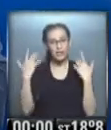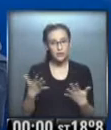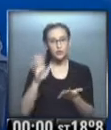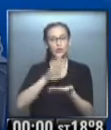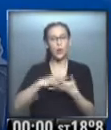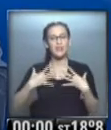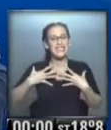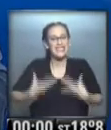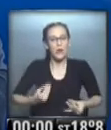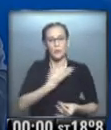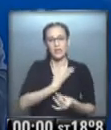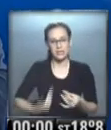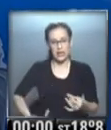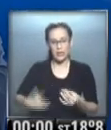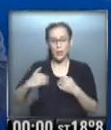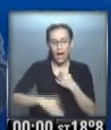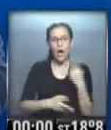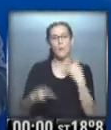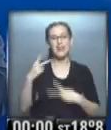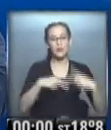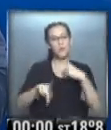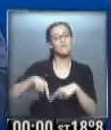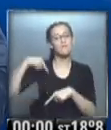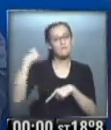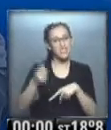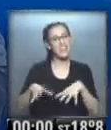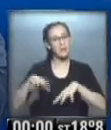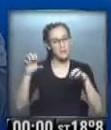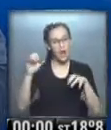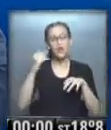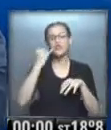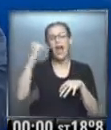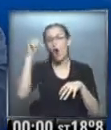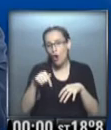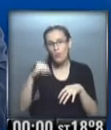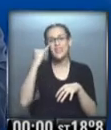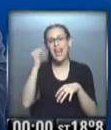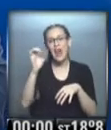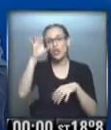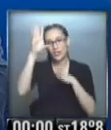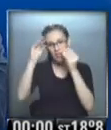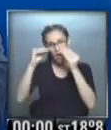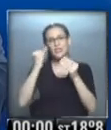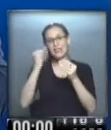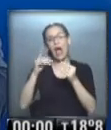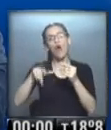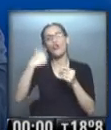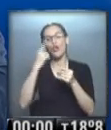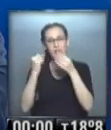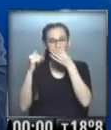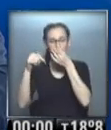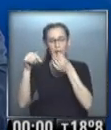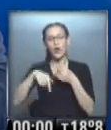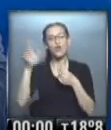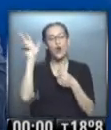de la presidenta, que será operada mañana, o ya tenemos que decir hoy, han pasado las 12 de la noche, a las 8